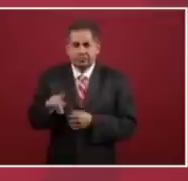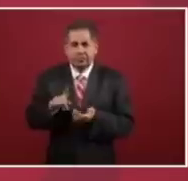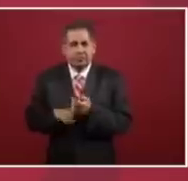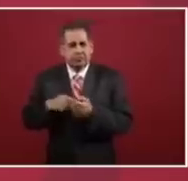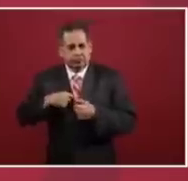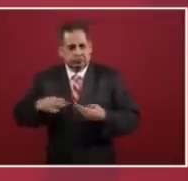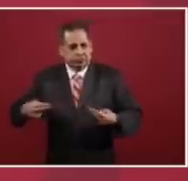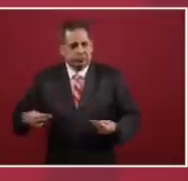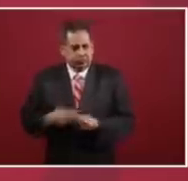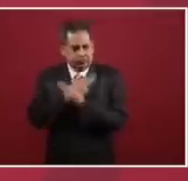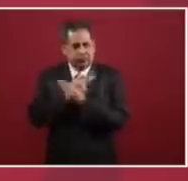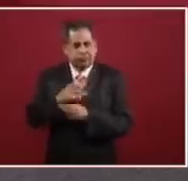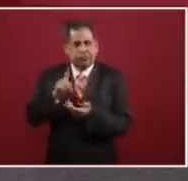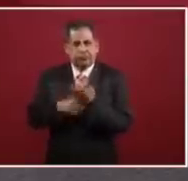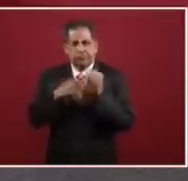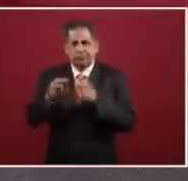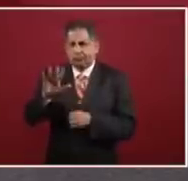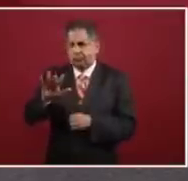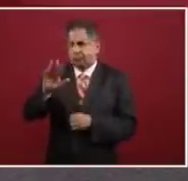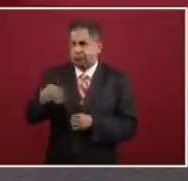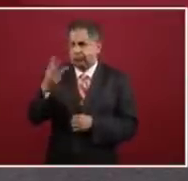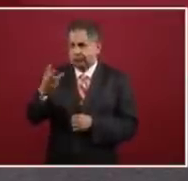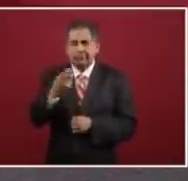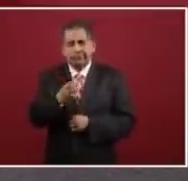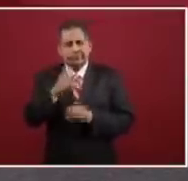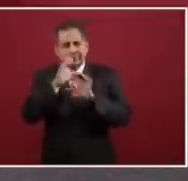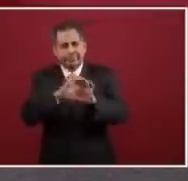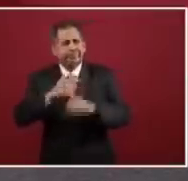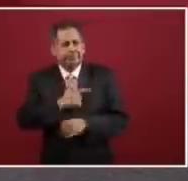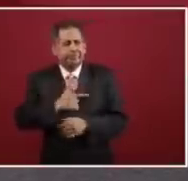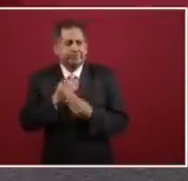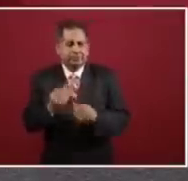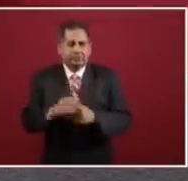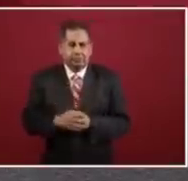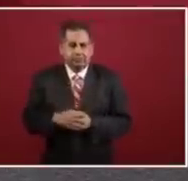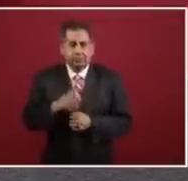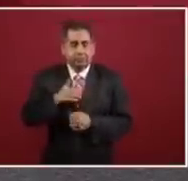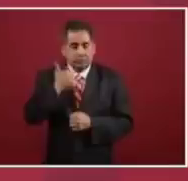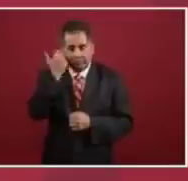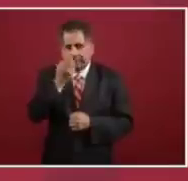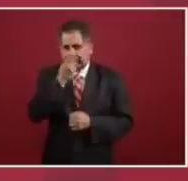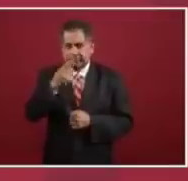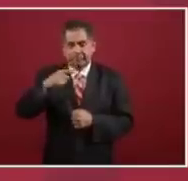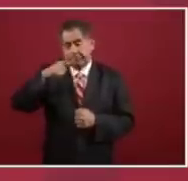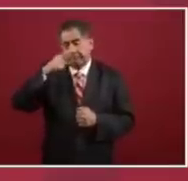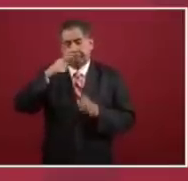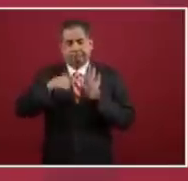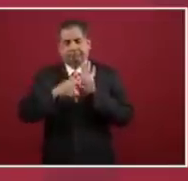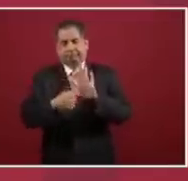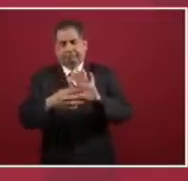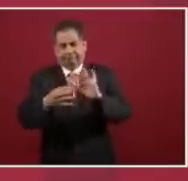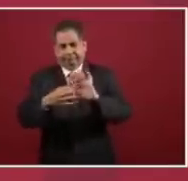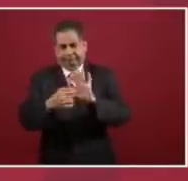nací en el 53, me gusta mucho esa canción, pero les quiero presumir algo.